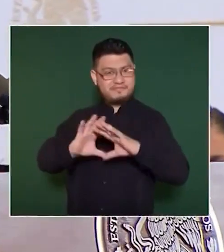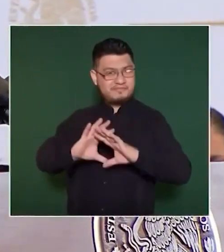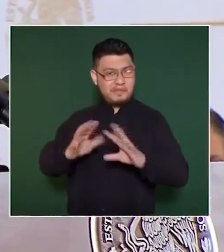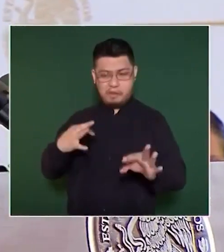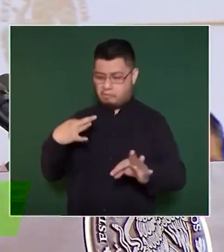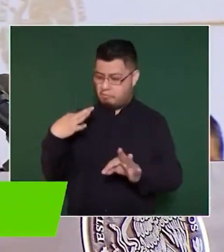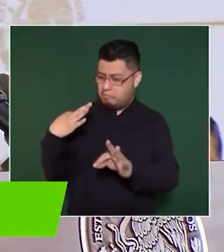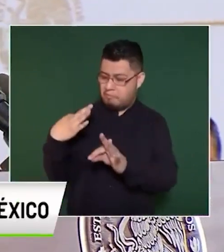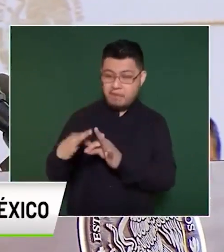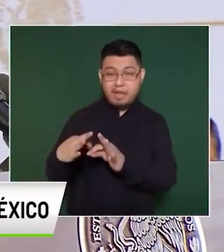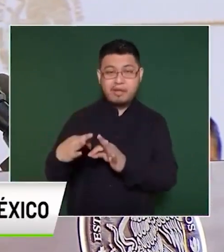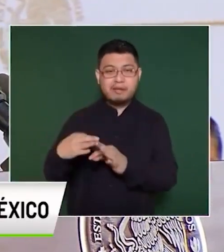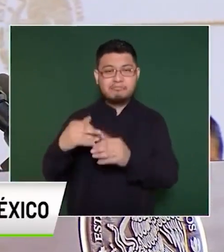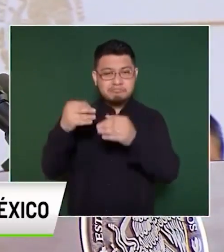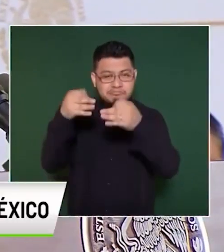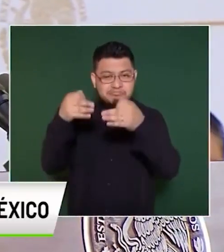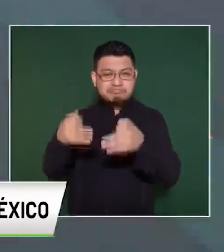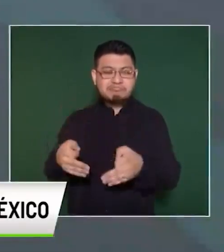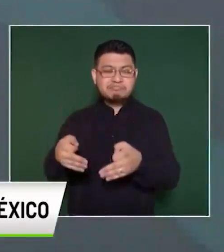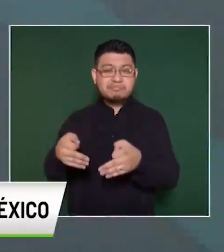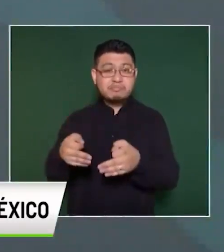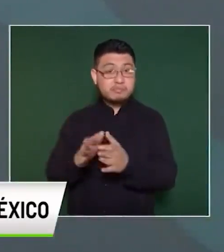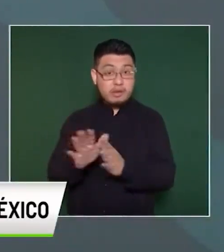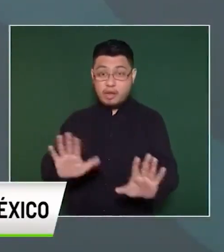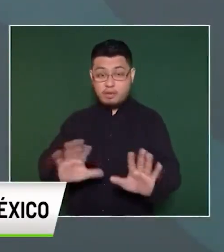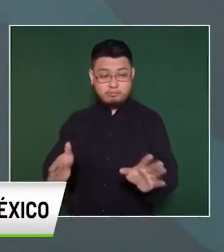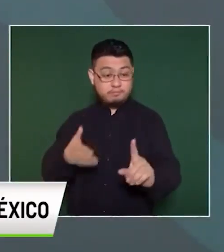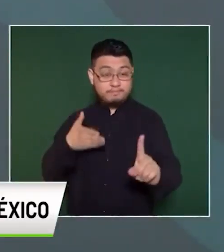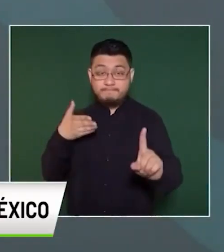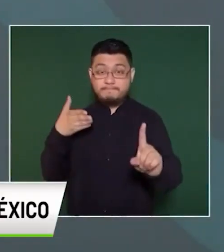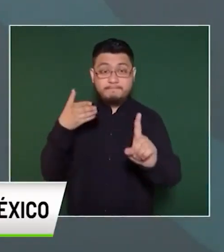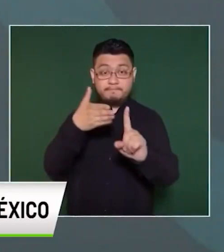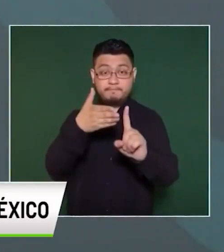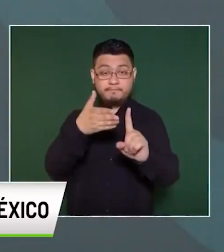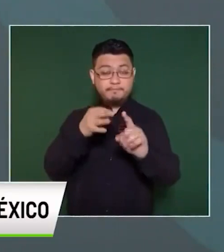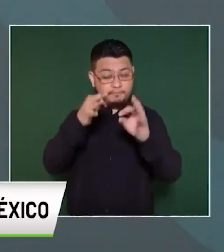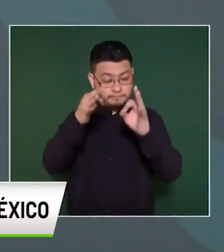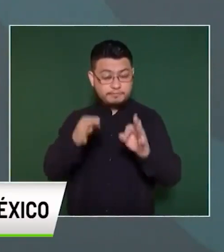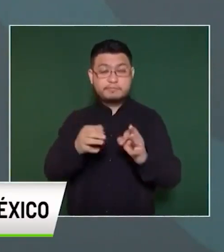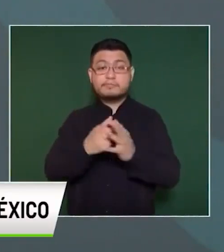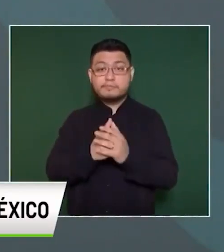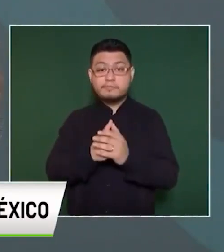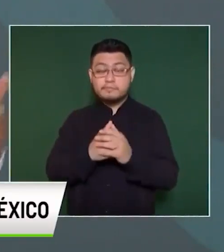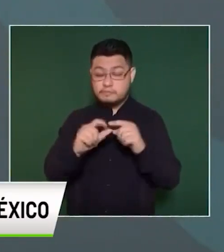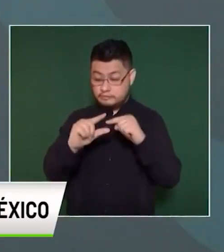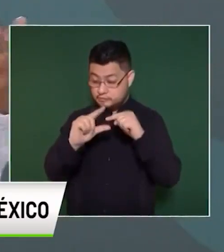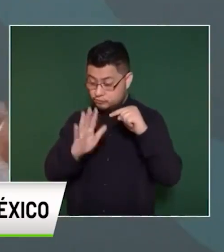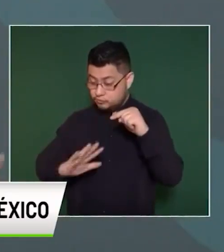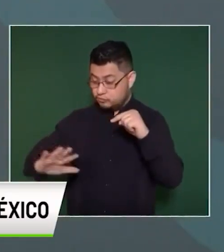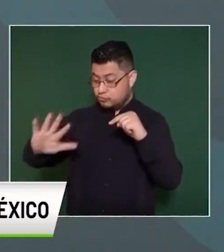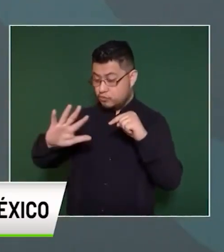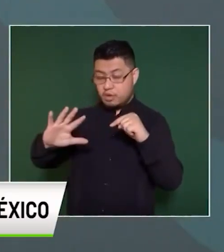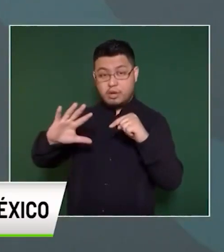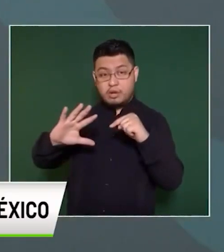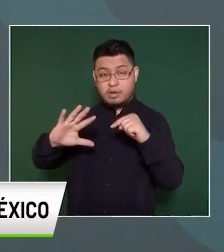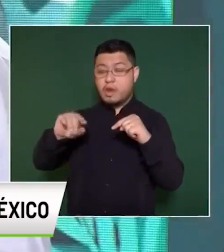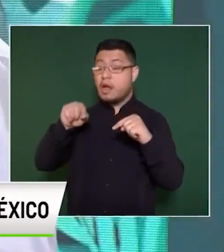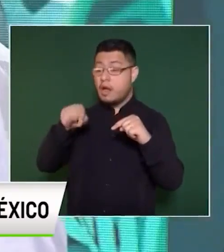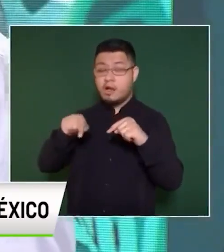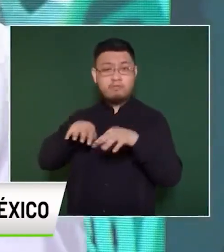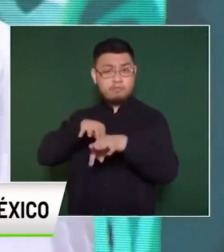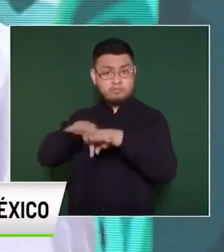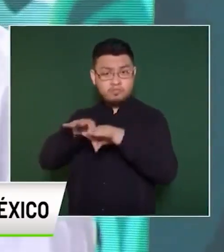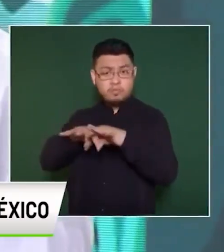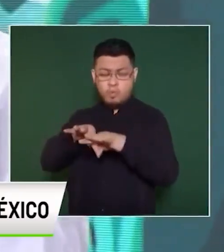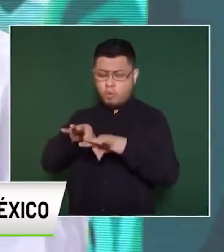cumplió su propósito de que en el sureste se crearan muchos empleos Porque